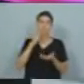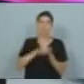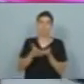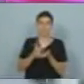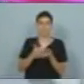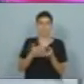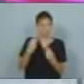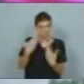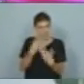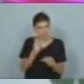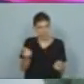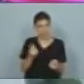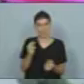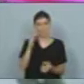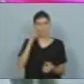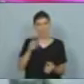leche.